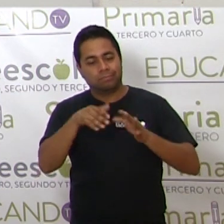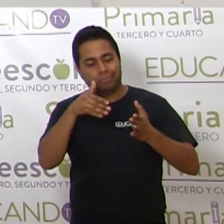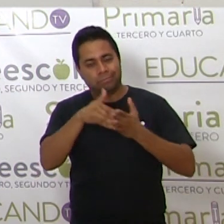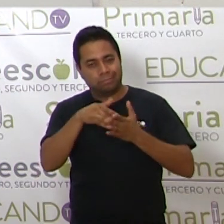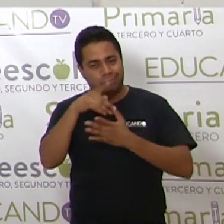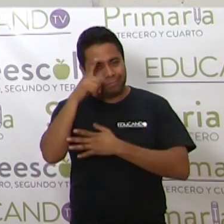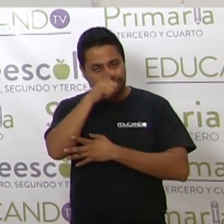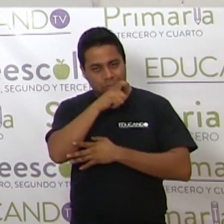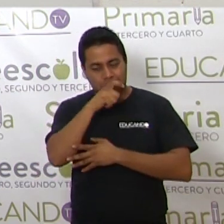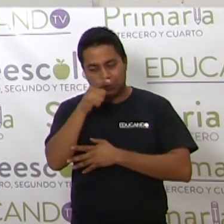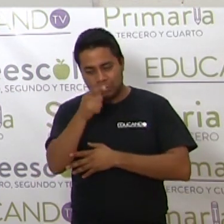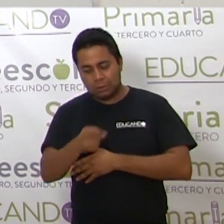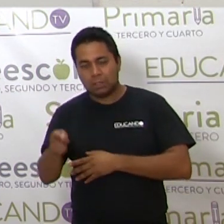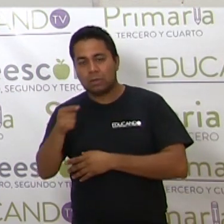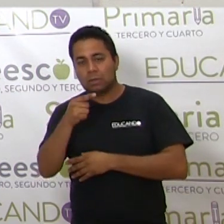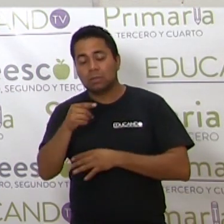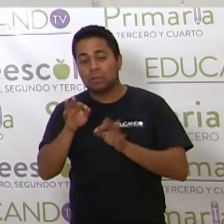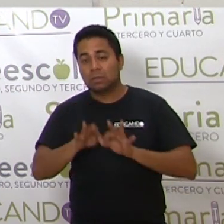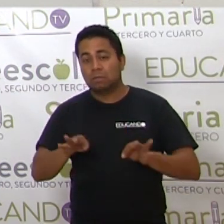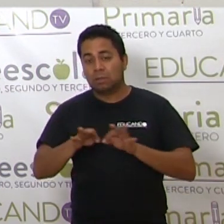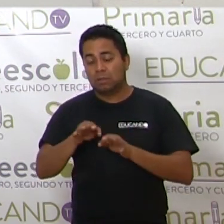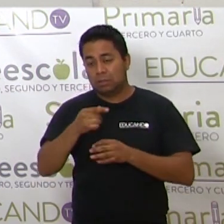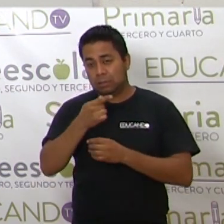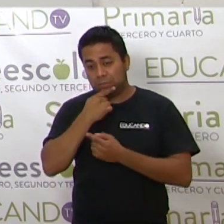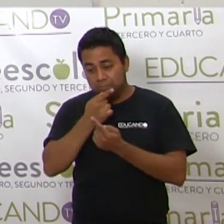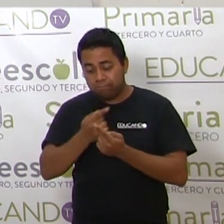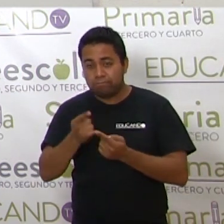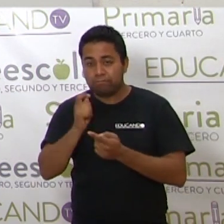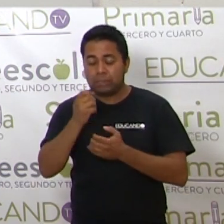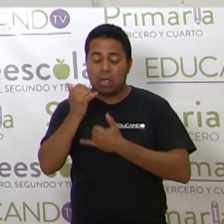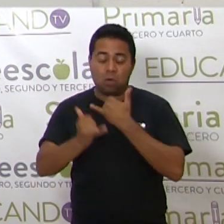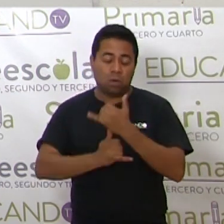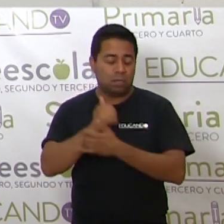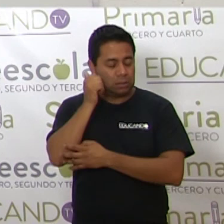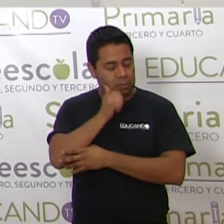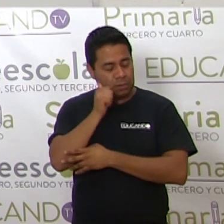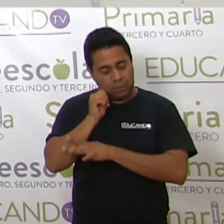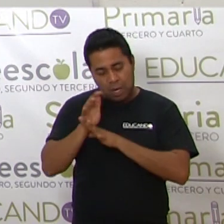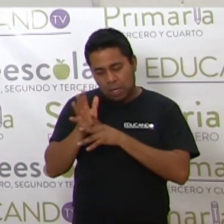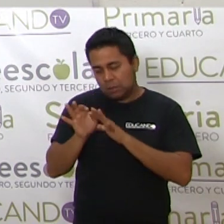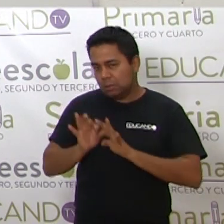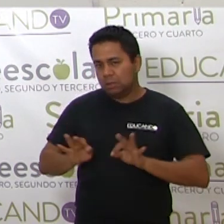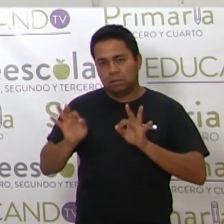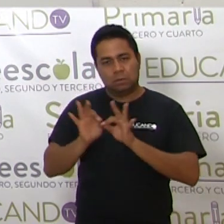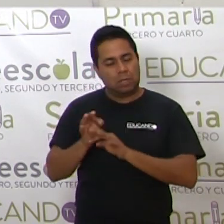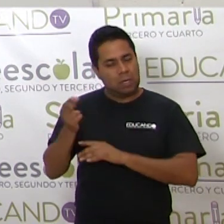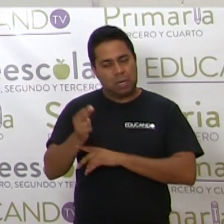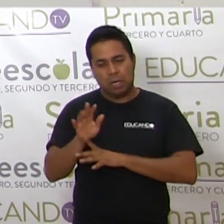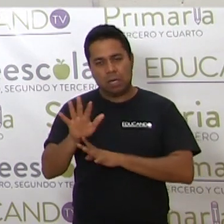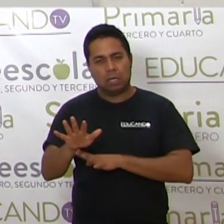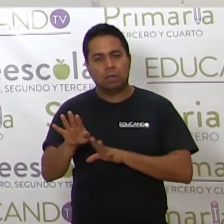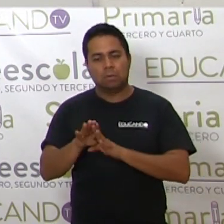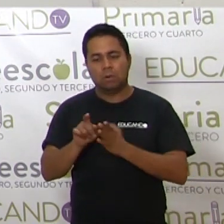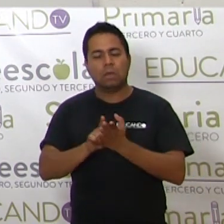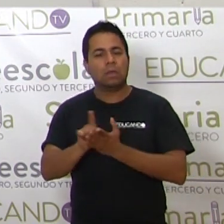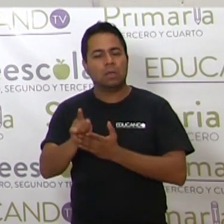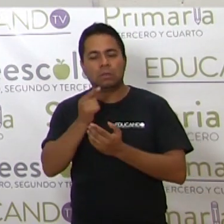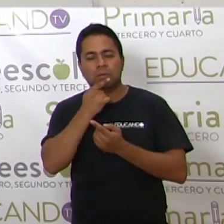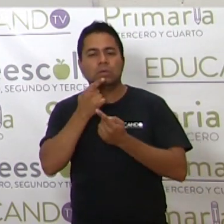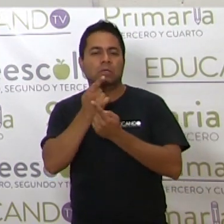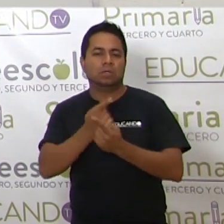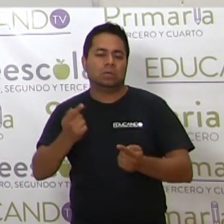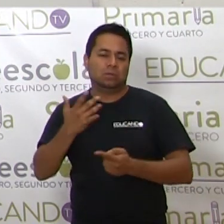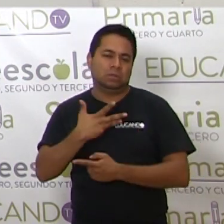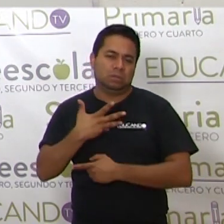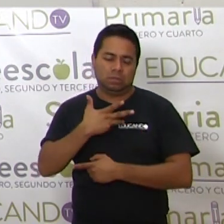jugar recuerden papás que jugar es algo necesario importante y un derecho de todos los niños